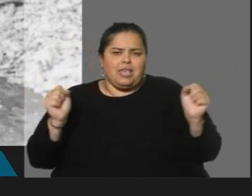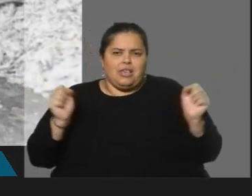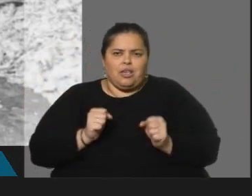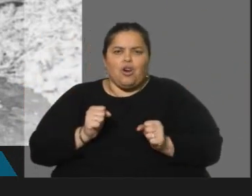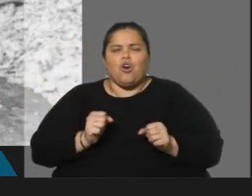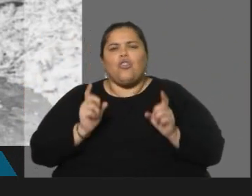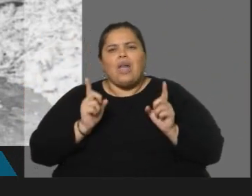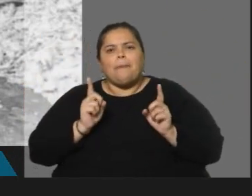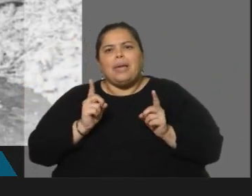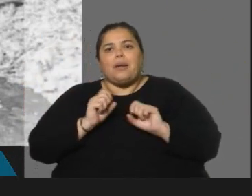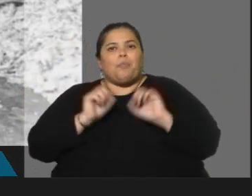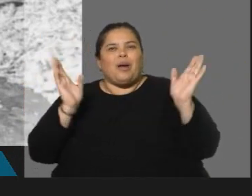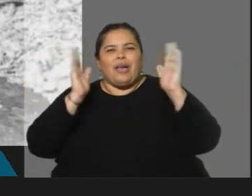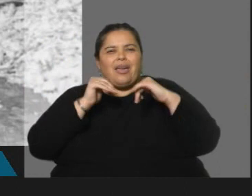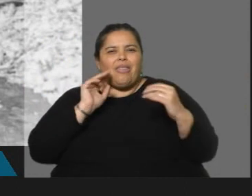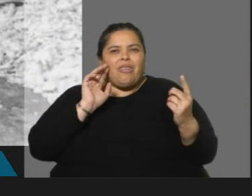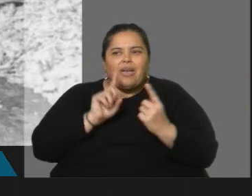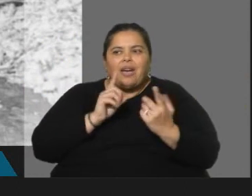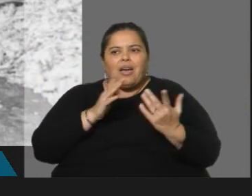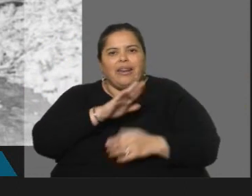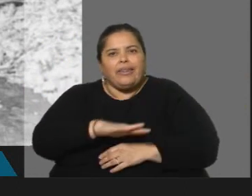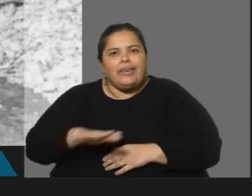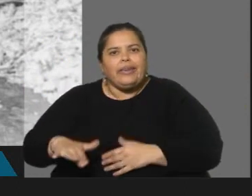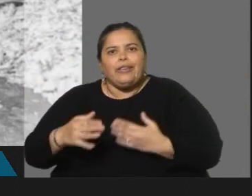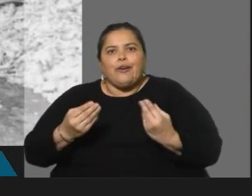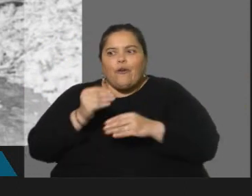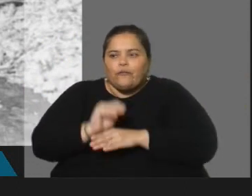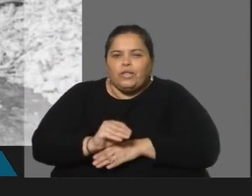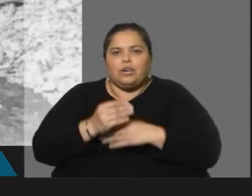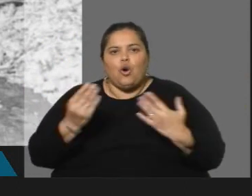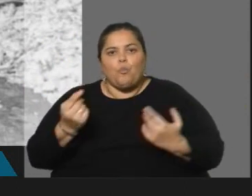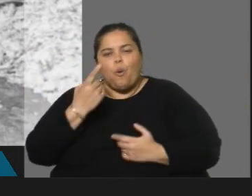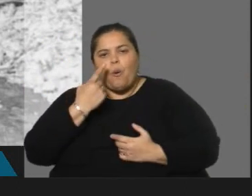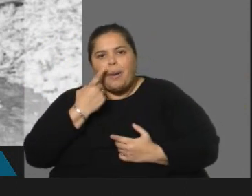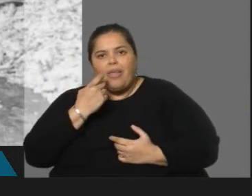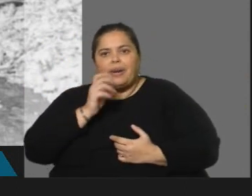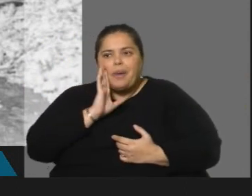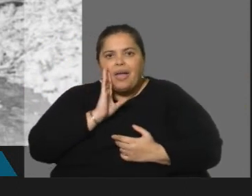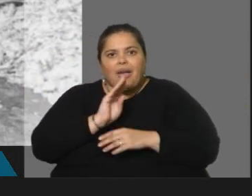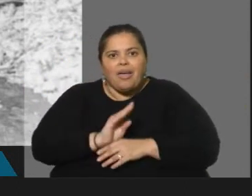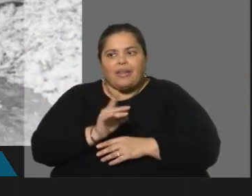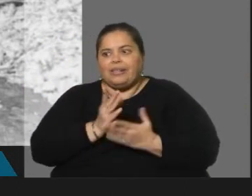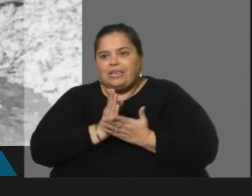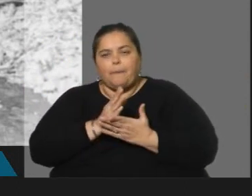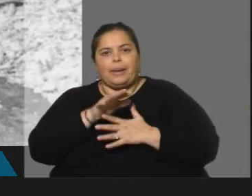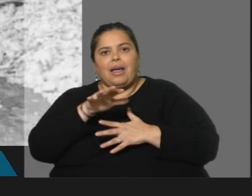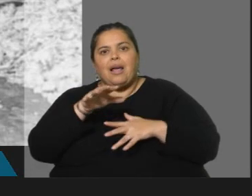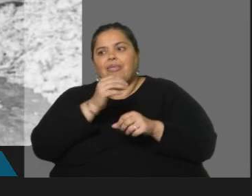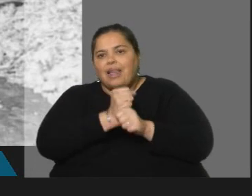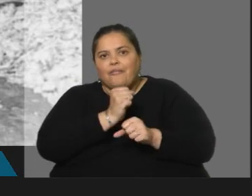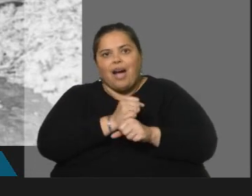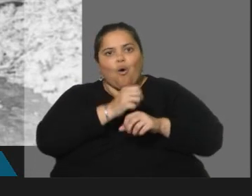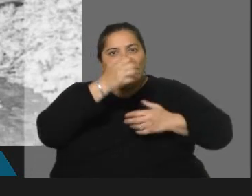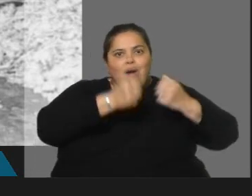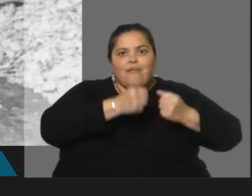era muy difícil atender a los niños chicos en la familia que tanto el esposo como la esposa ocupaban en distintas fábricas